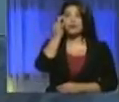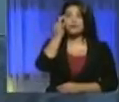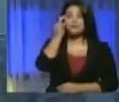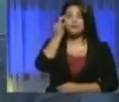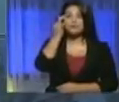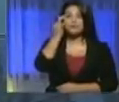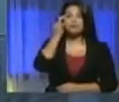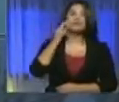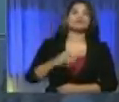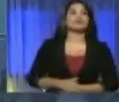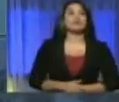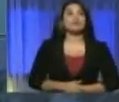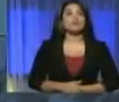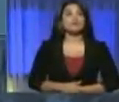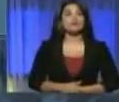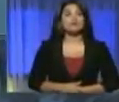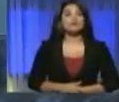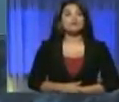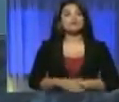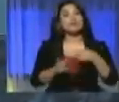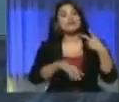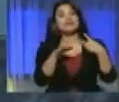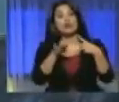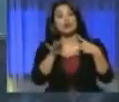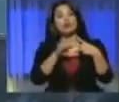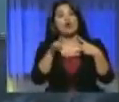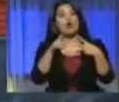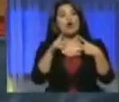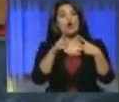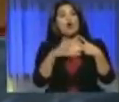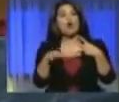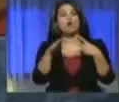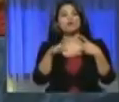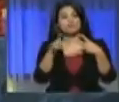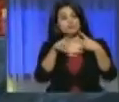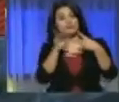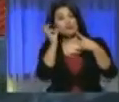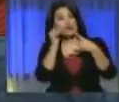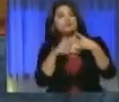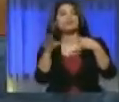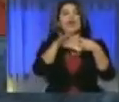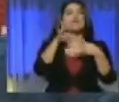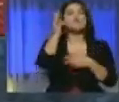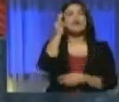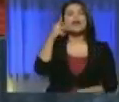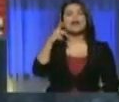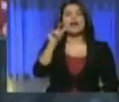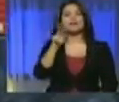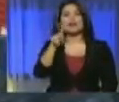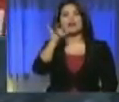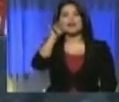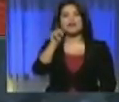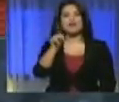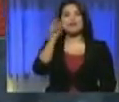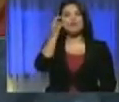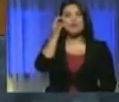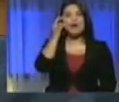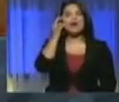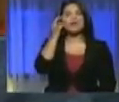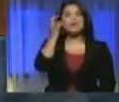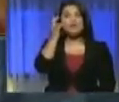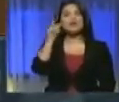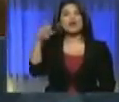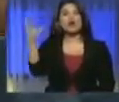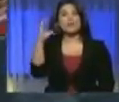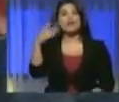Caterine, la medallista de oro de Colombia, Caterine Ibargué, del Chocó.